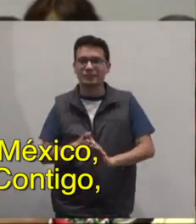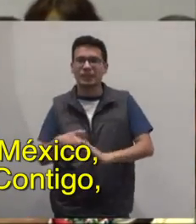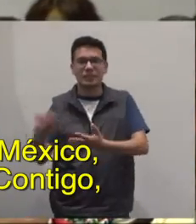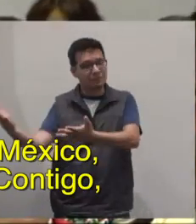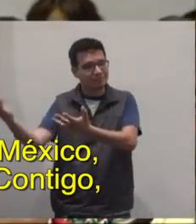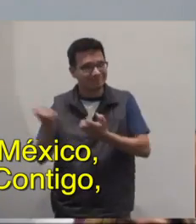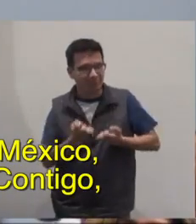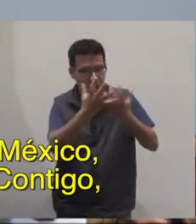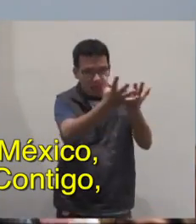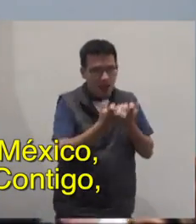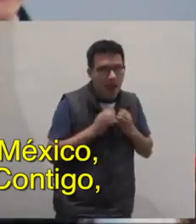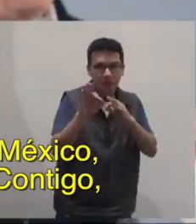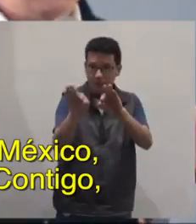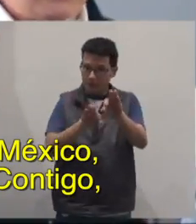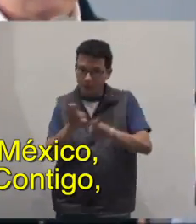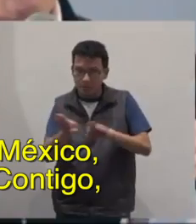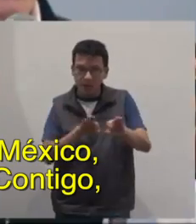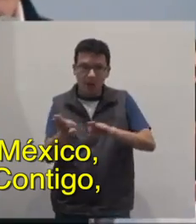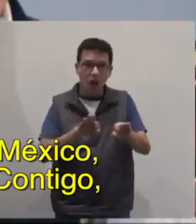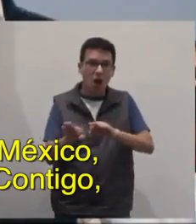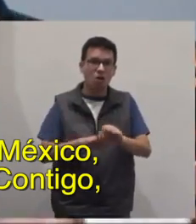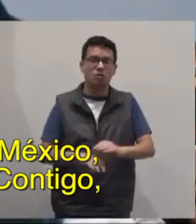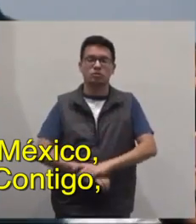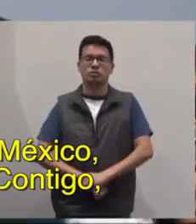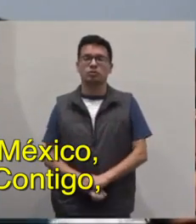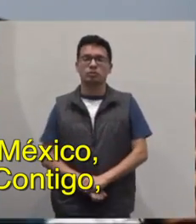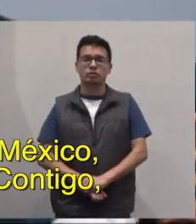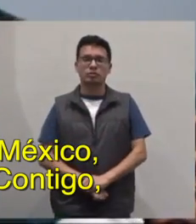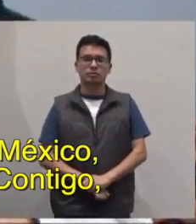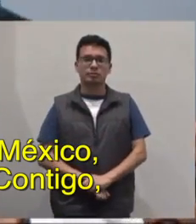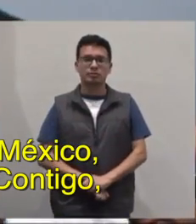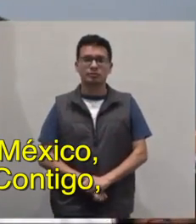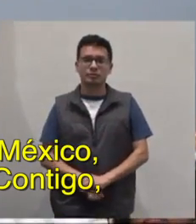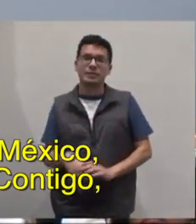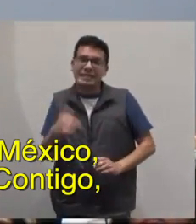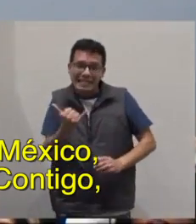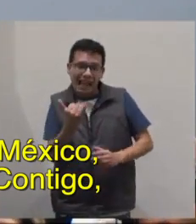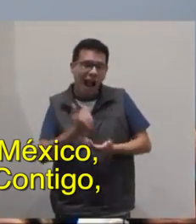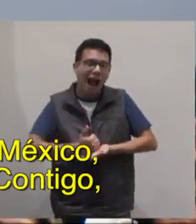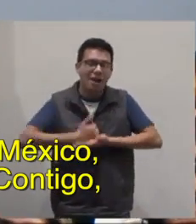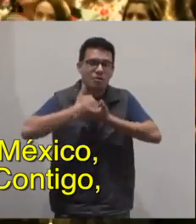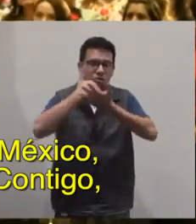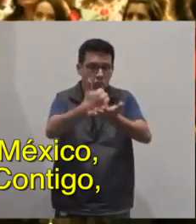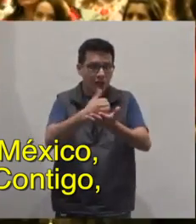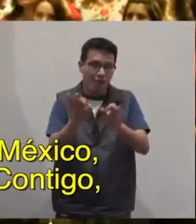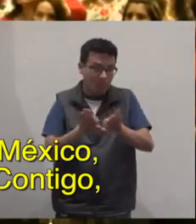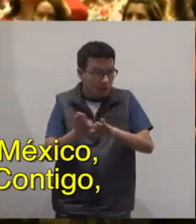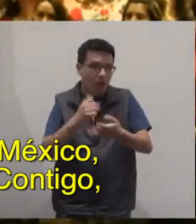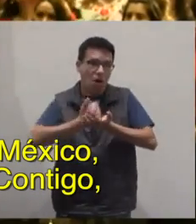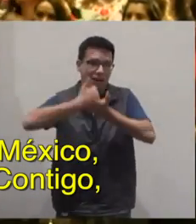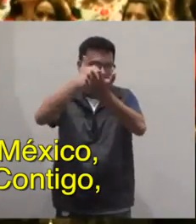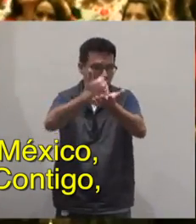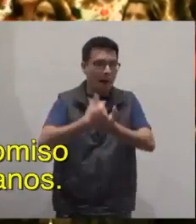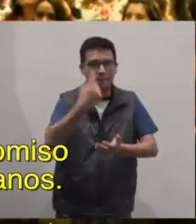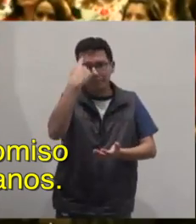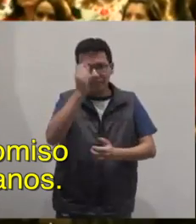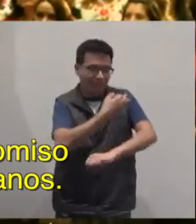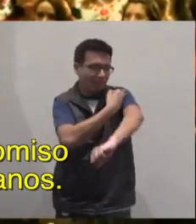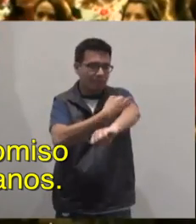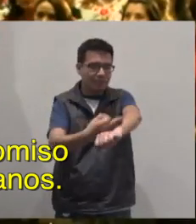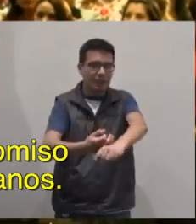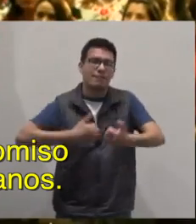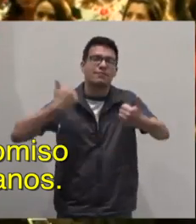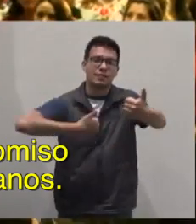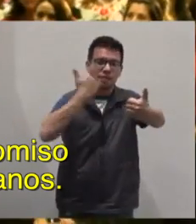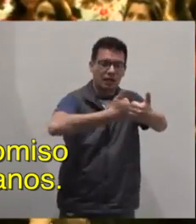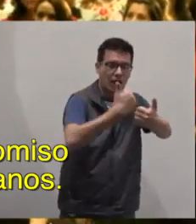Antonio Meade, candidato de la coalición Todos por México, viajó a Sinaloa donde dio a conocer el programa Avanzar Contigo, que